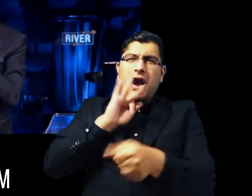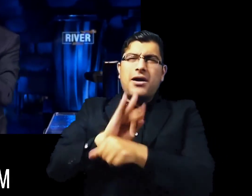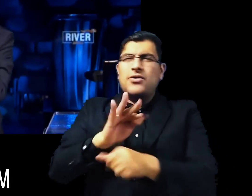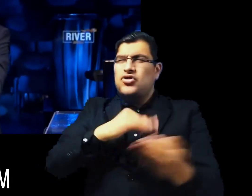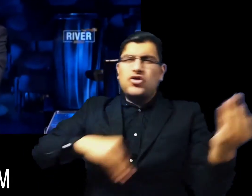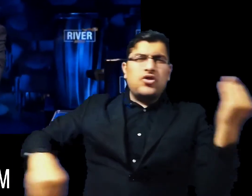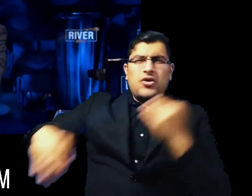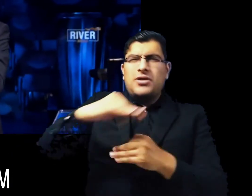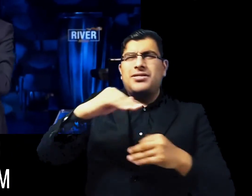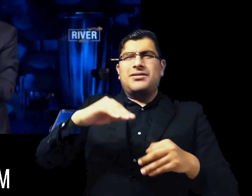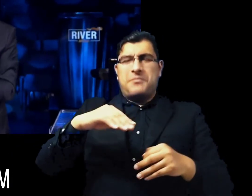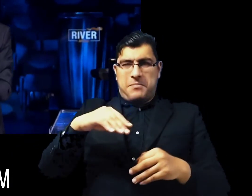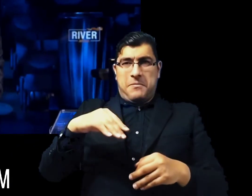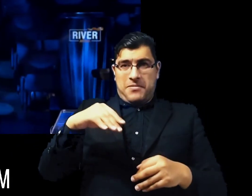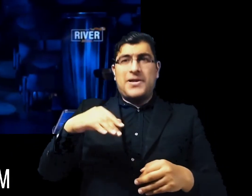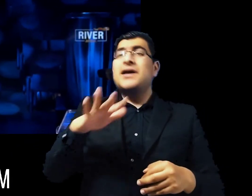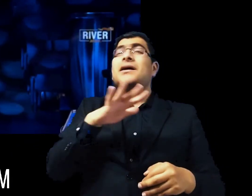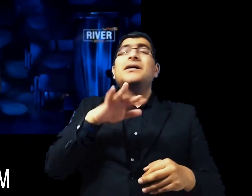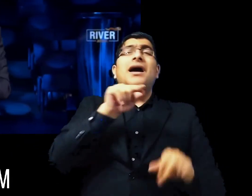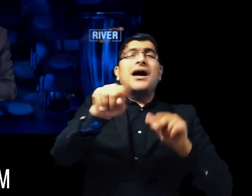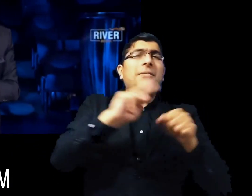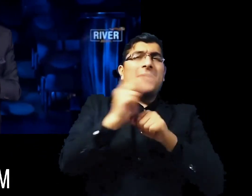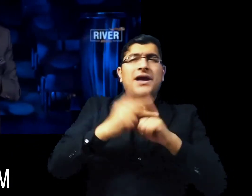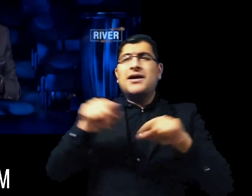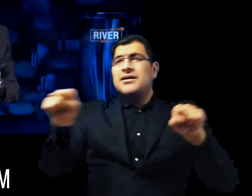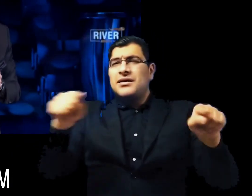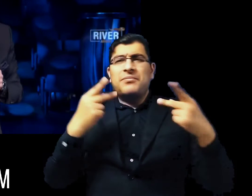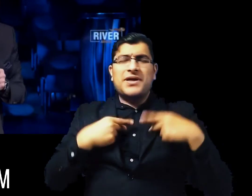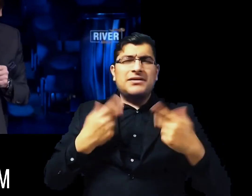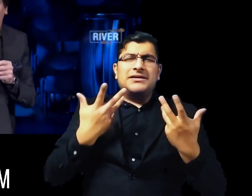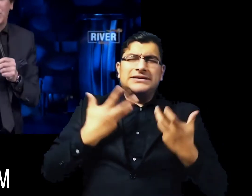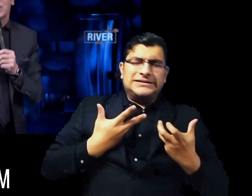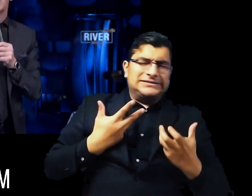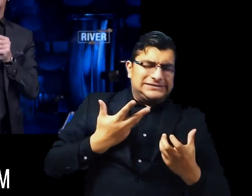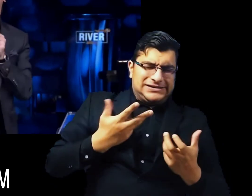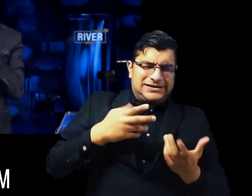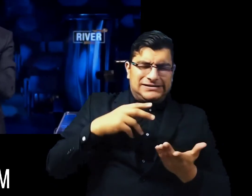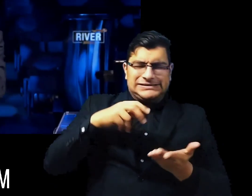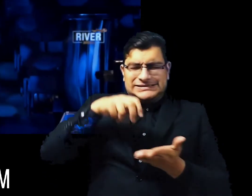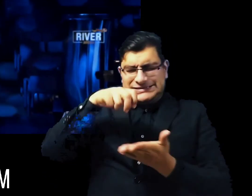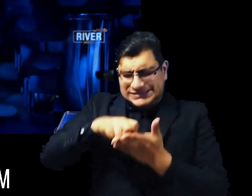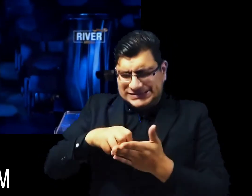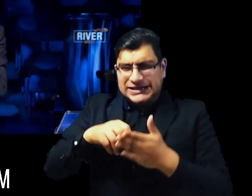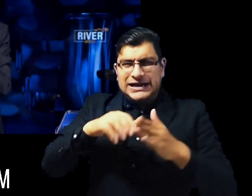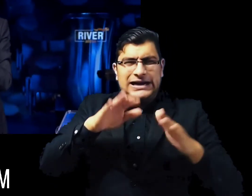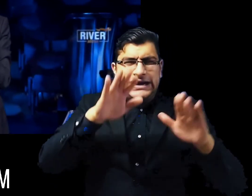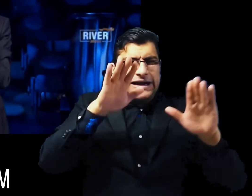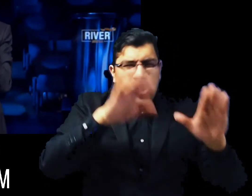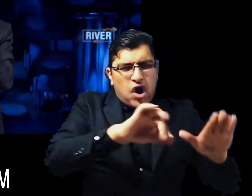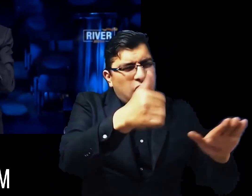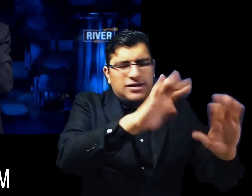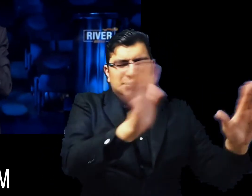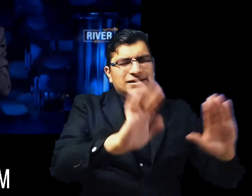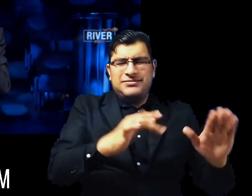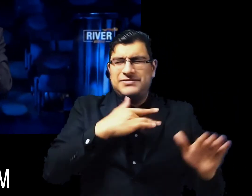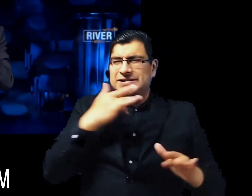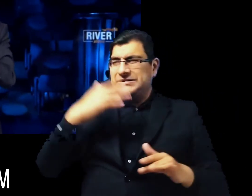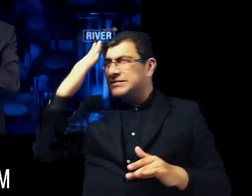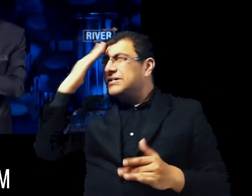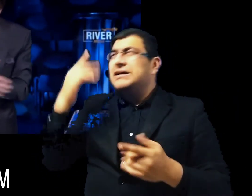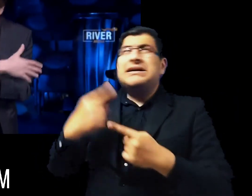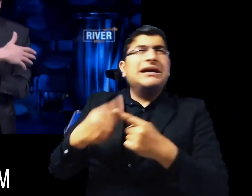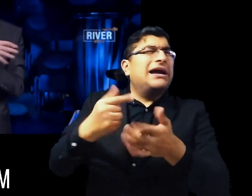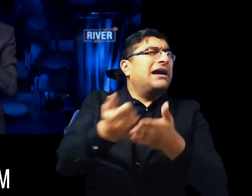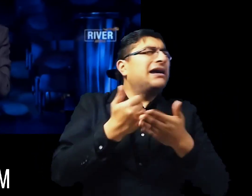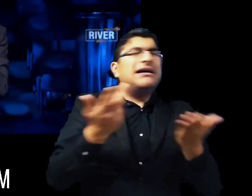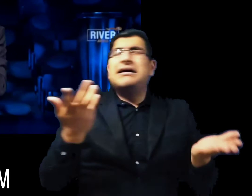que todo el país, los que han seguido, los que no se han doblado sus rodillas ante los Baales, los que se sienten sin liderazgo,